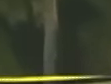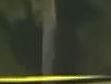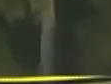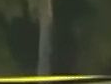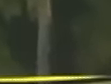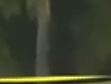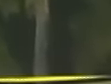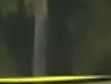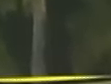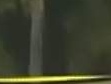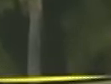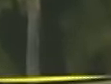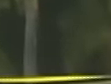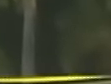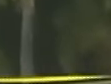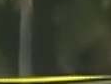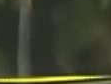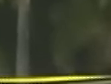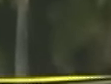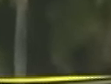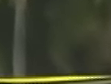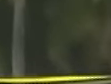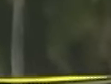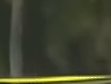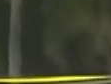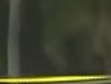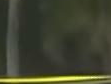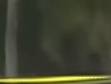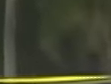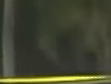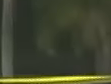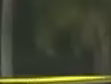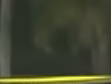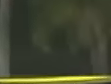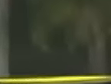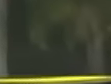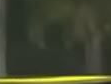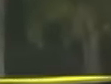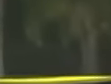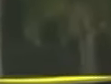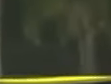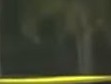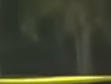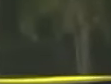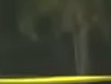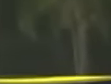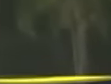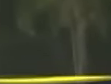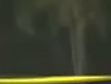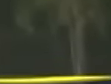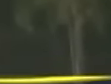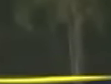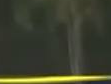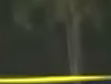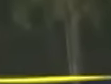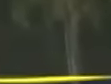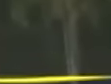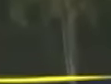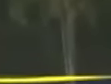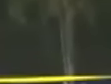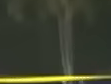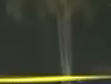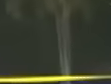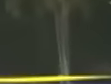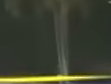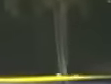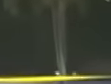en defensa de la Guayana Esequiba, donde más de 10 millones de venezolanos ejercieron su derecho al sufragio. En reiteradas ocasiones,